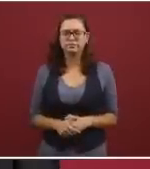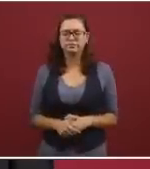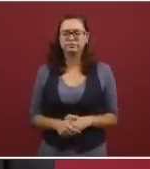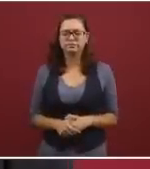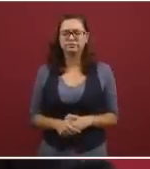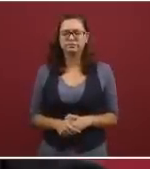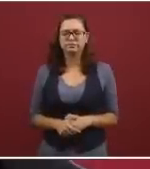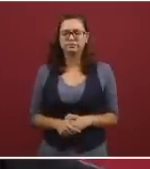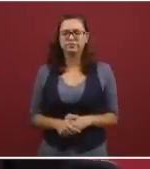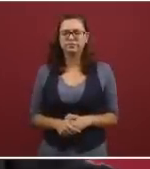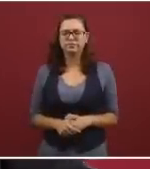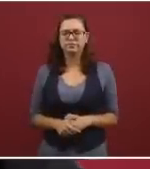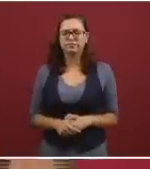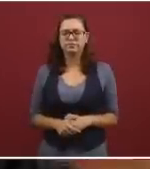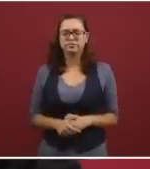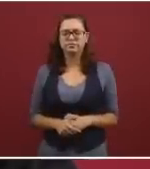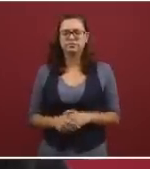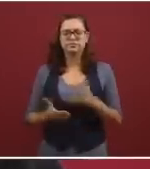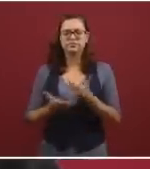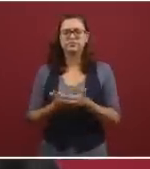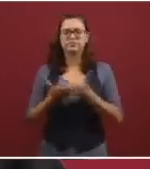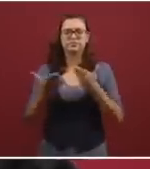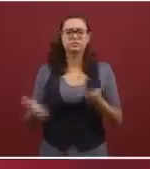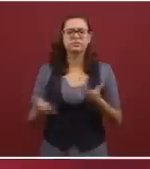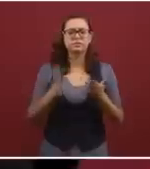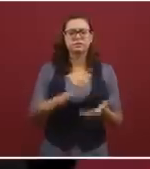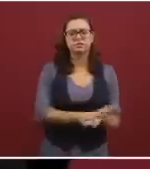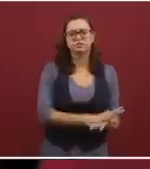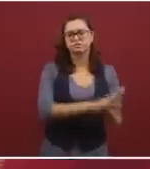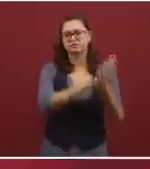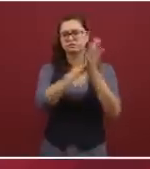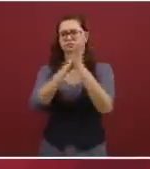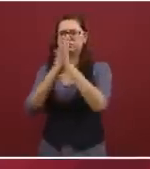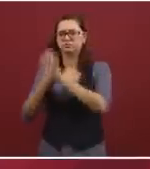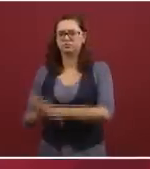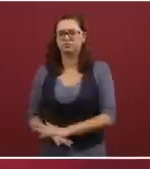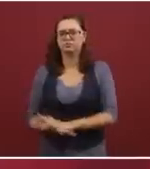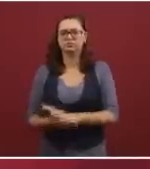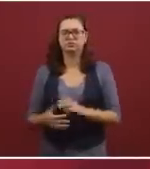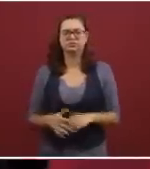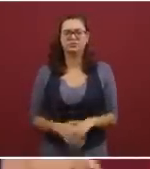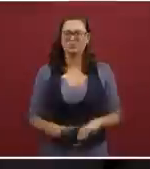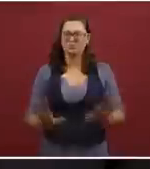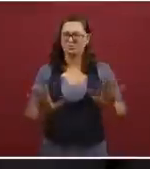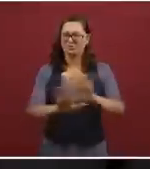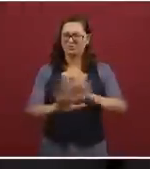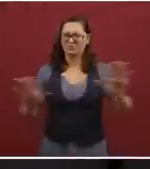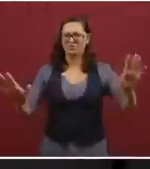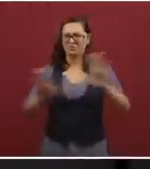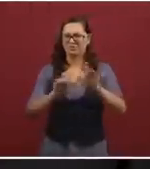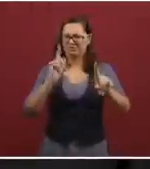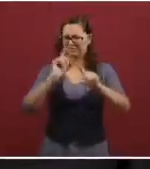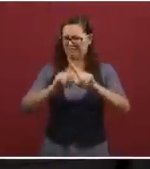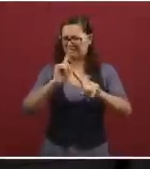¿Y esto es el cambio? No, ¿cómo creen que lo voy a decir? O sea, ni